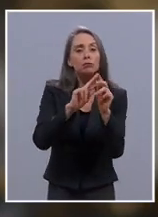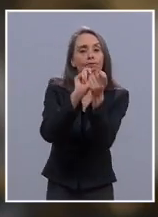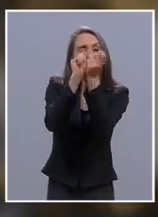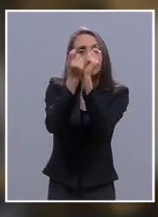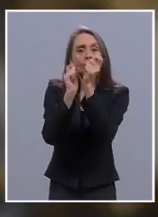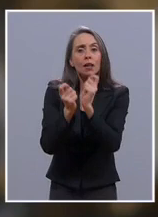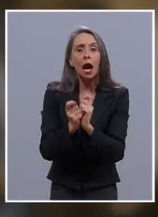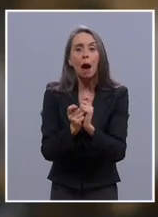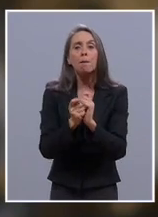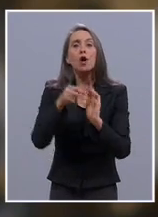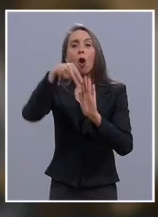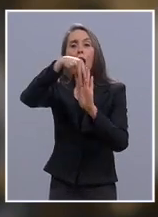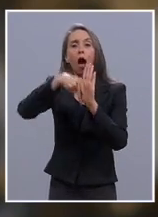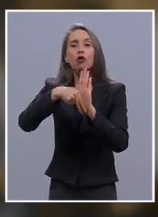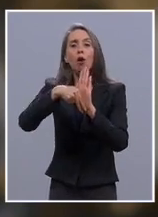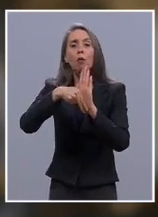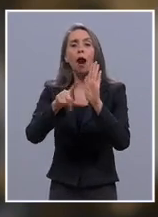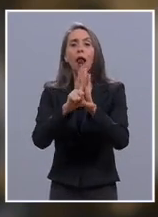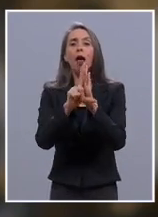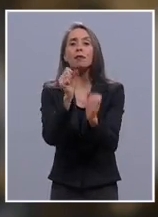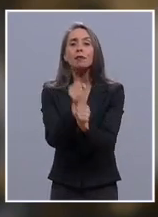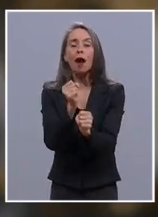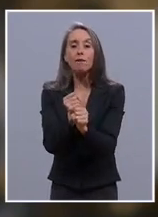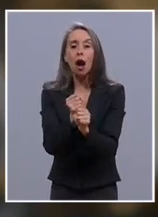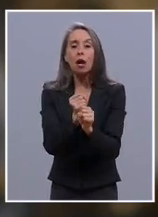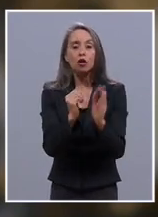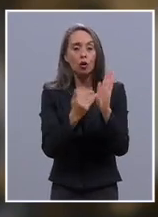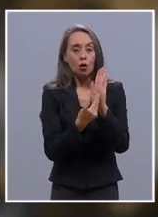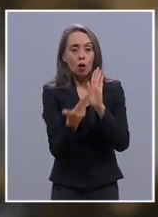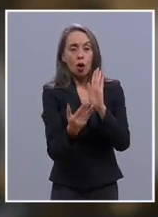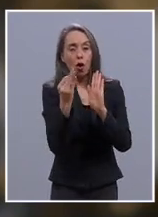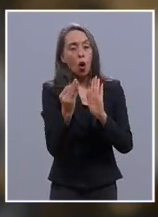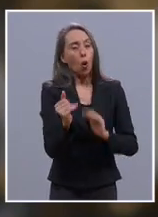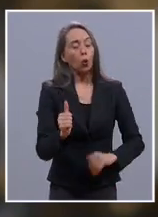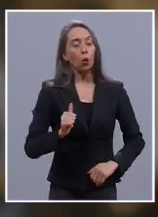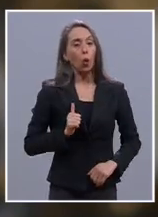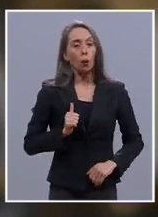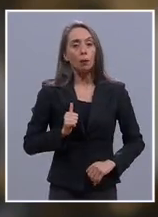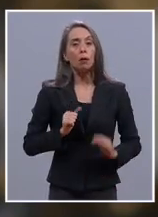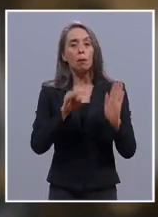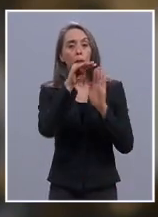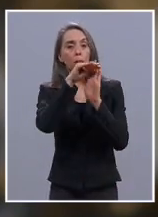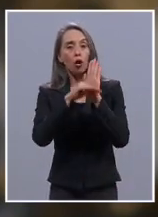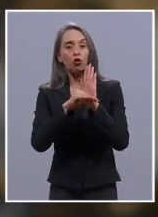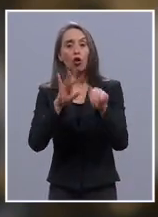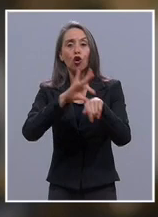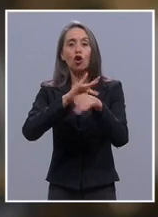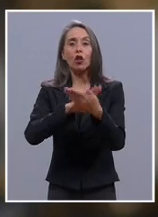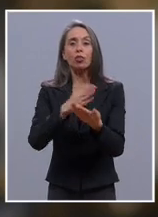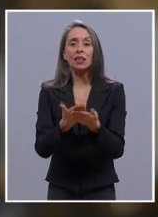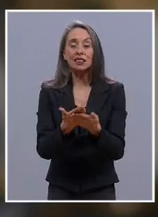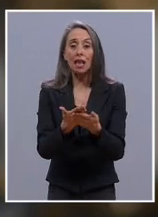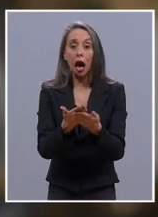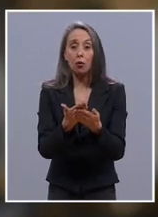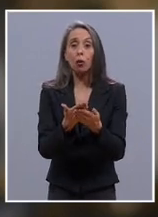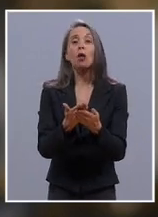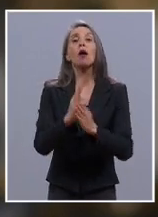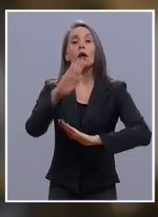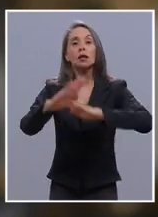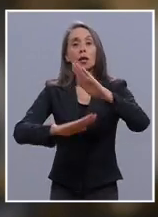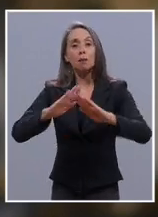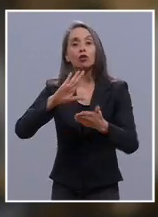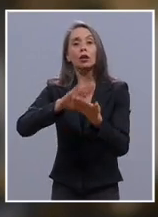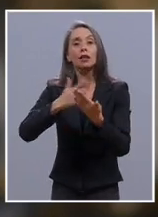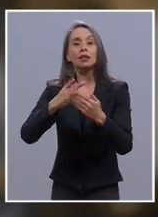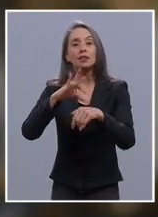de las normas laborales para poder dar pleno cumplimiento a los protocolos de salud que protegen la